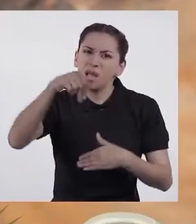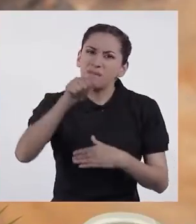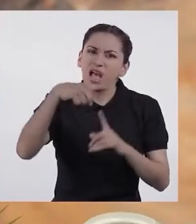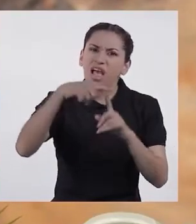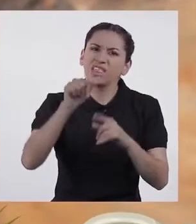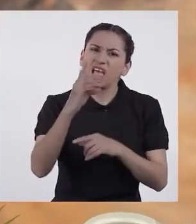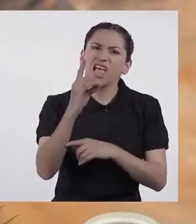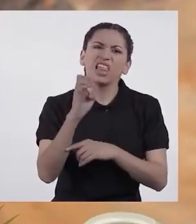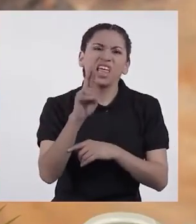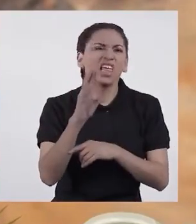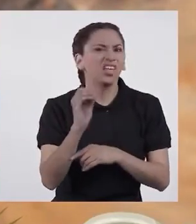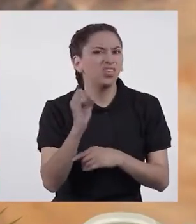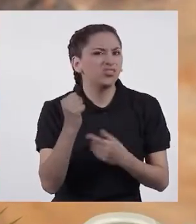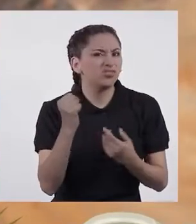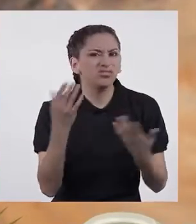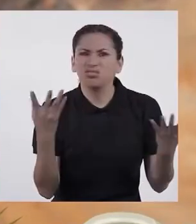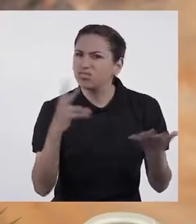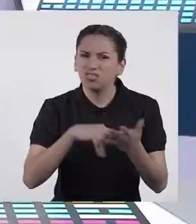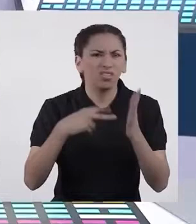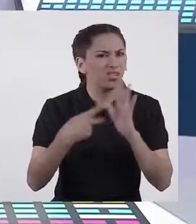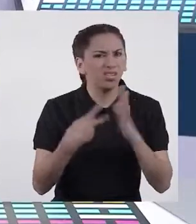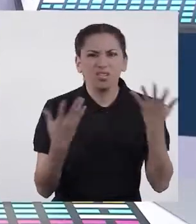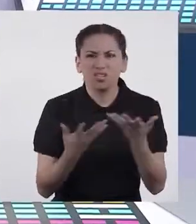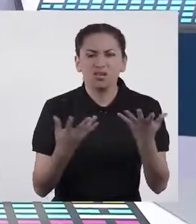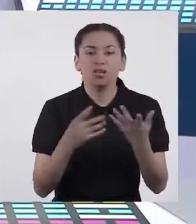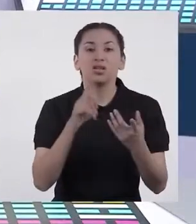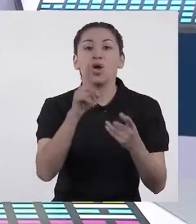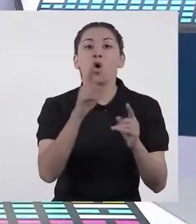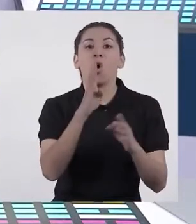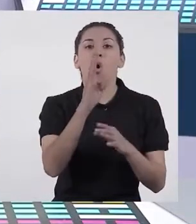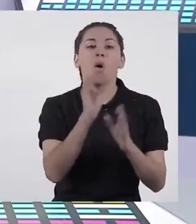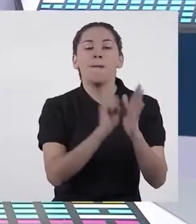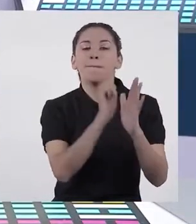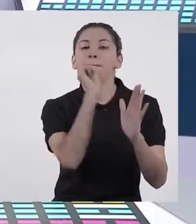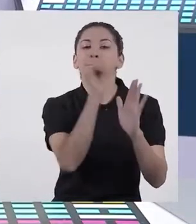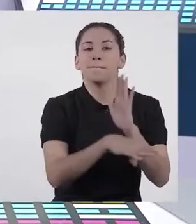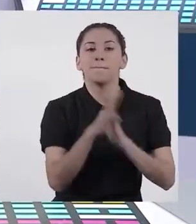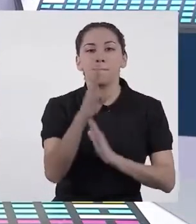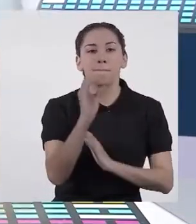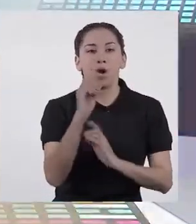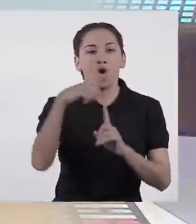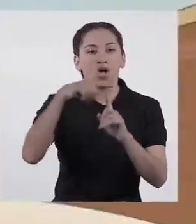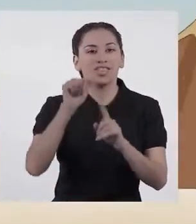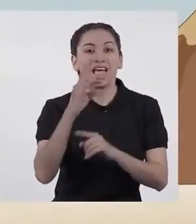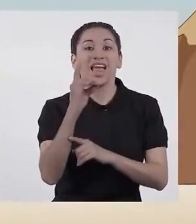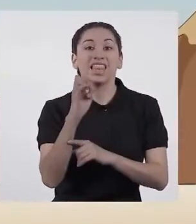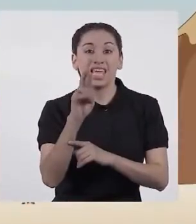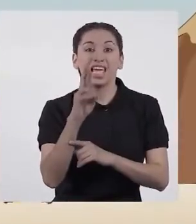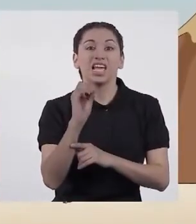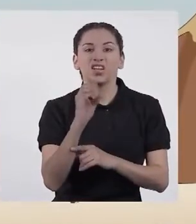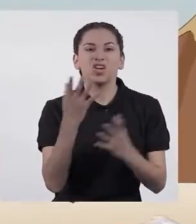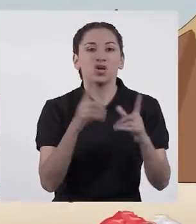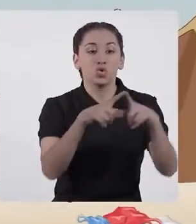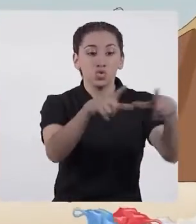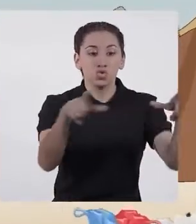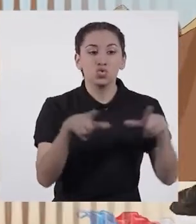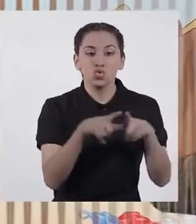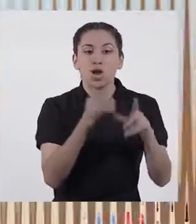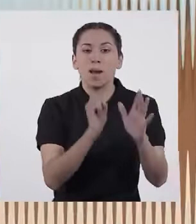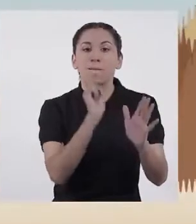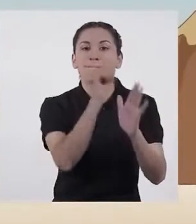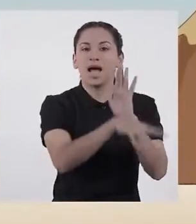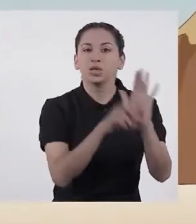¿Botaderos? ¿Qué es eso? Un botadero es el lugar donde se acumulan los